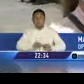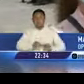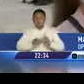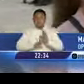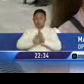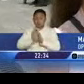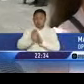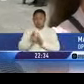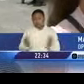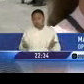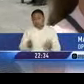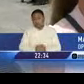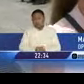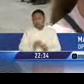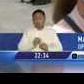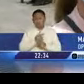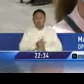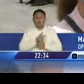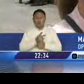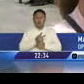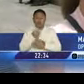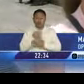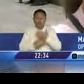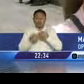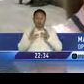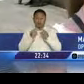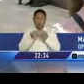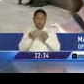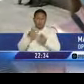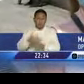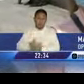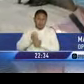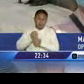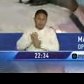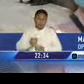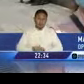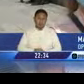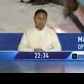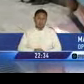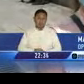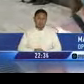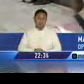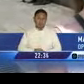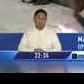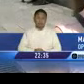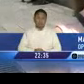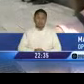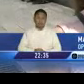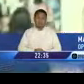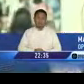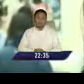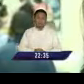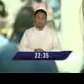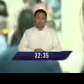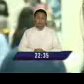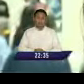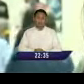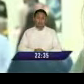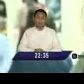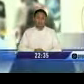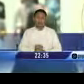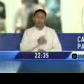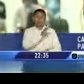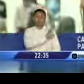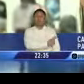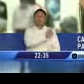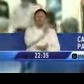adelante. Obviamente así mantendremos a nuestros hijos, a nuestra familia sanas y por ende al país entero. Por su parte,